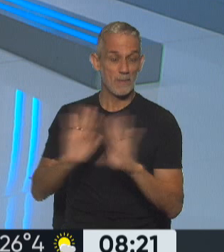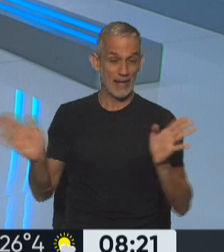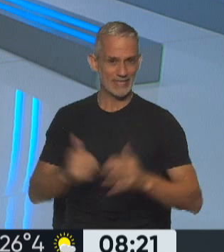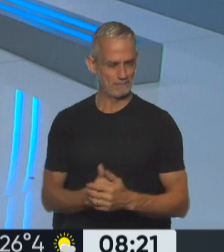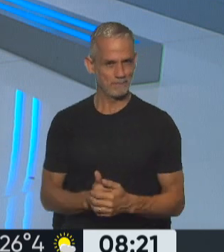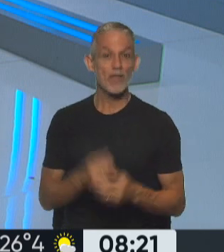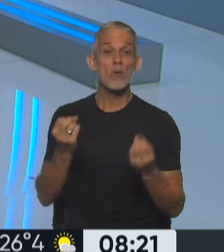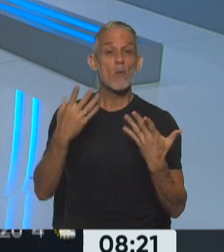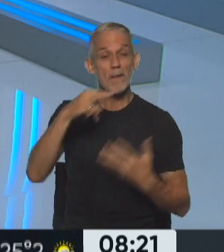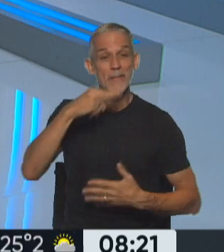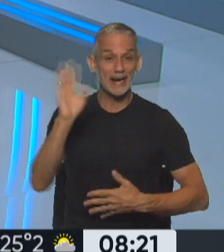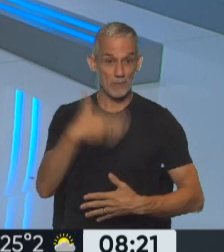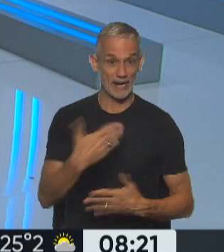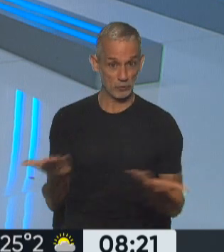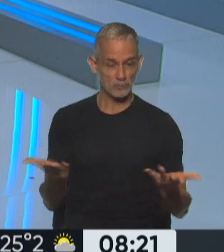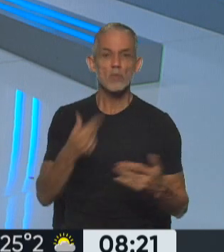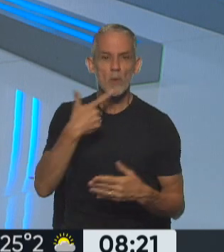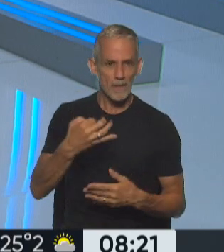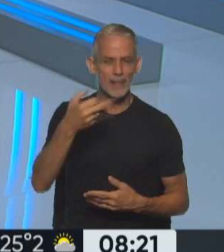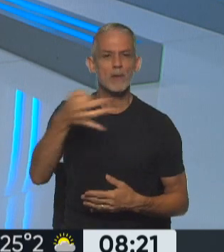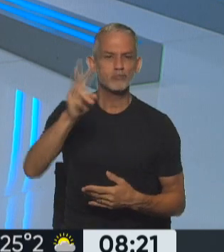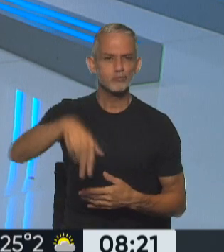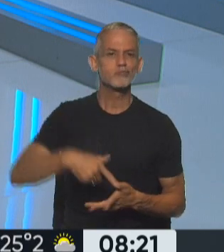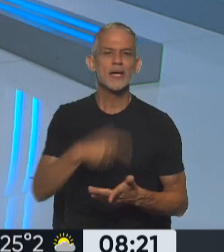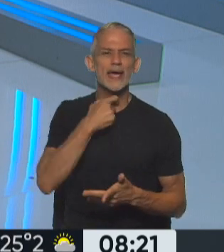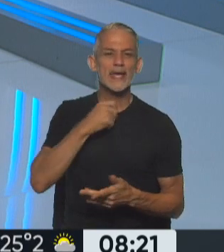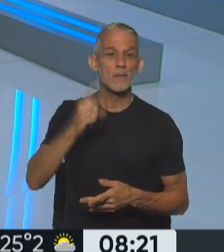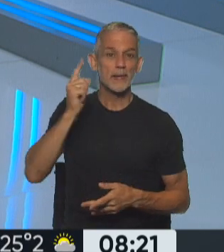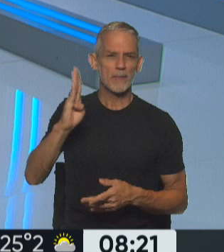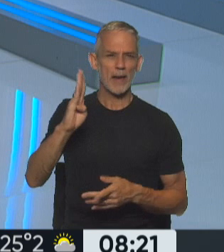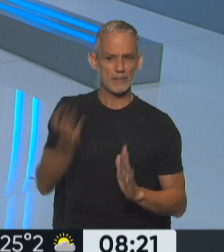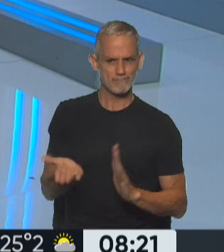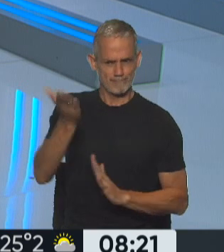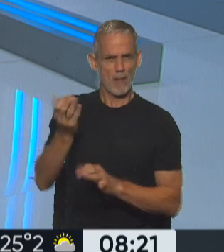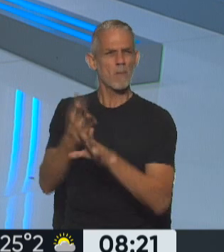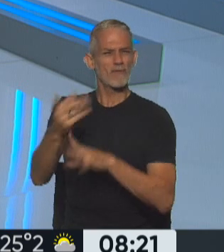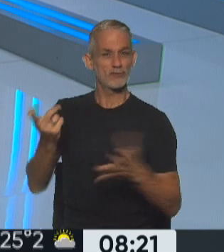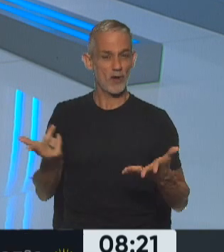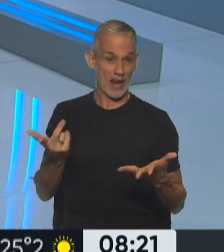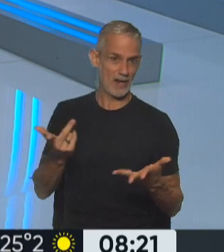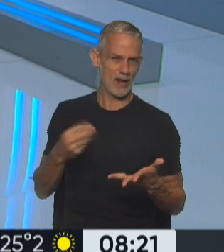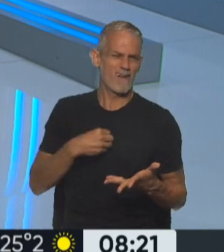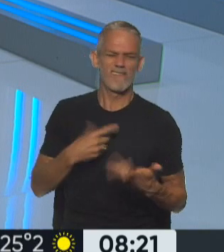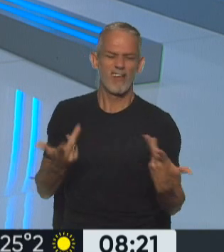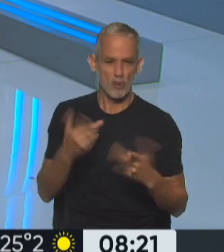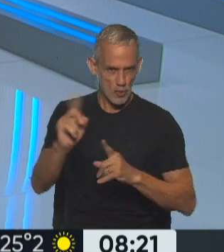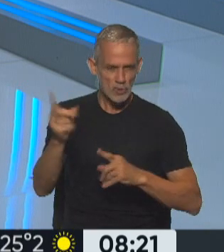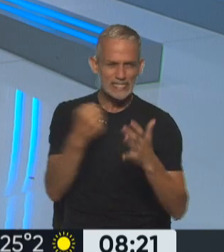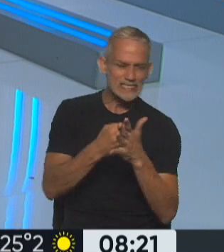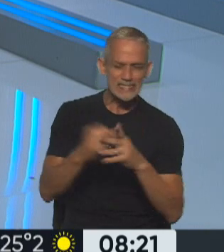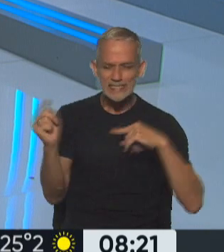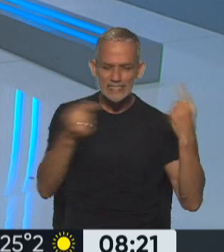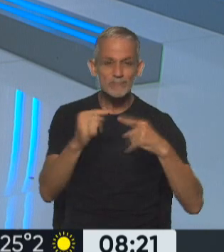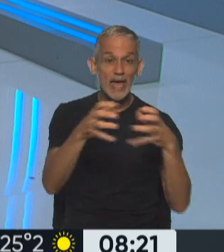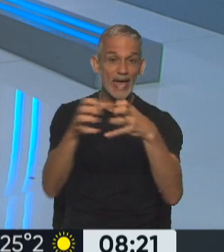¿Cómo les va? Buen viernes para todos. Es verdad, le quieren dar categoría de profesional, lo que corresponde hace tiempo. Es una lucha de